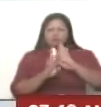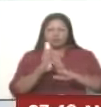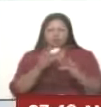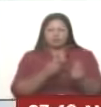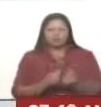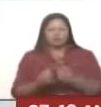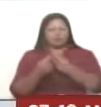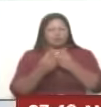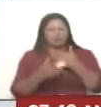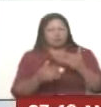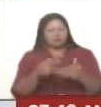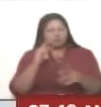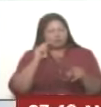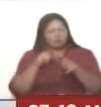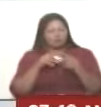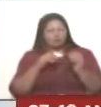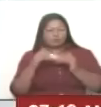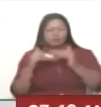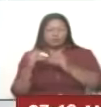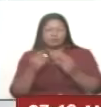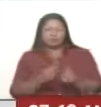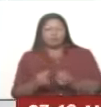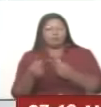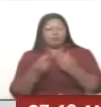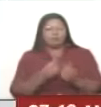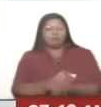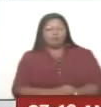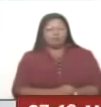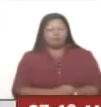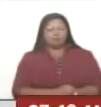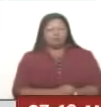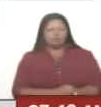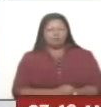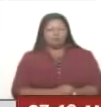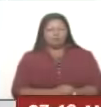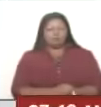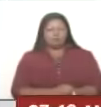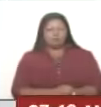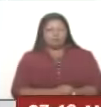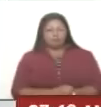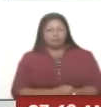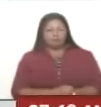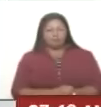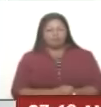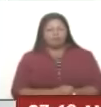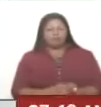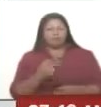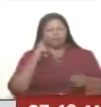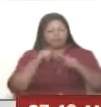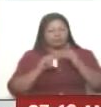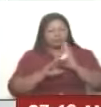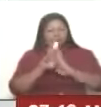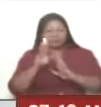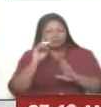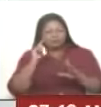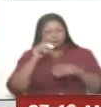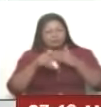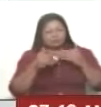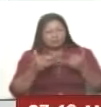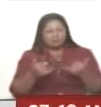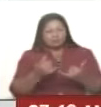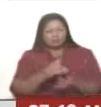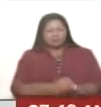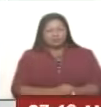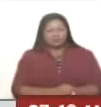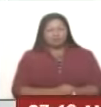economía, hubo estabilidad económica, y los frutos de ese desarrollo fueron canalizados al